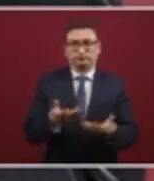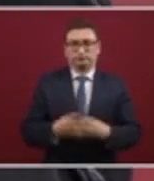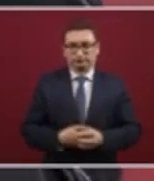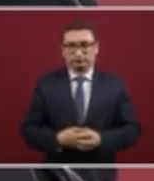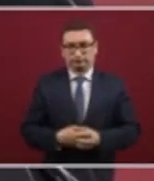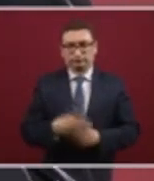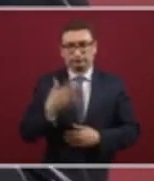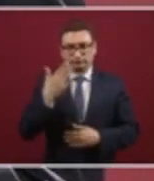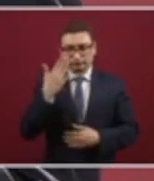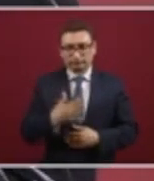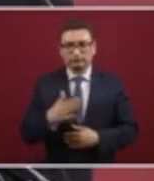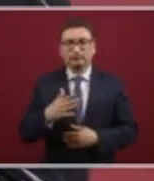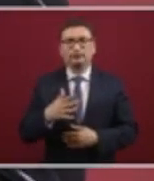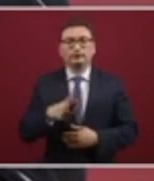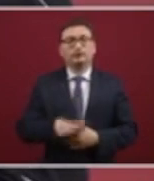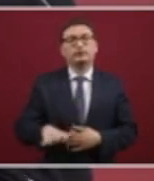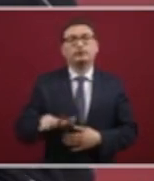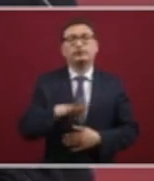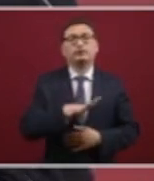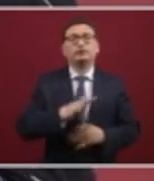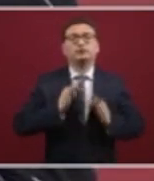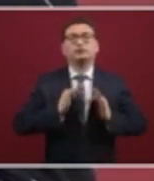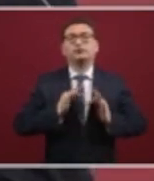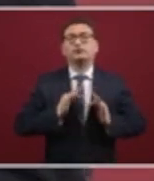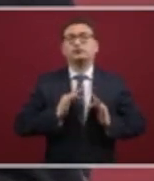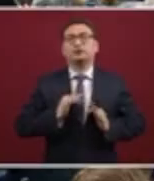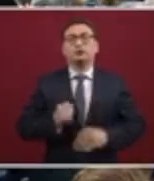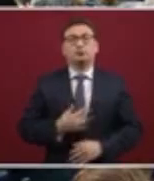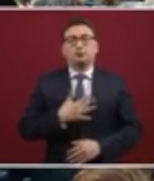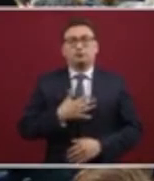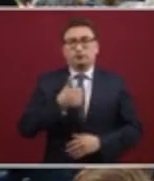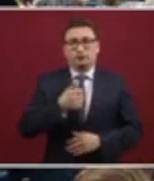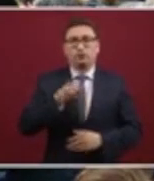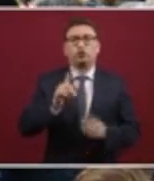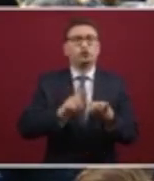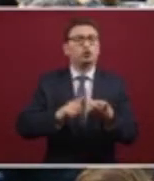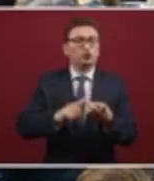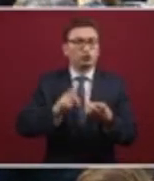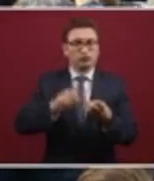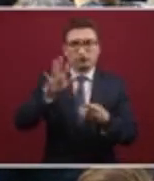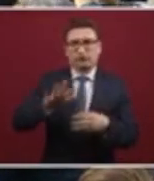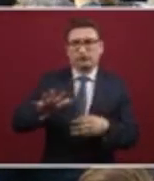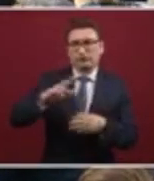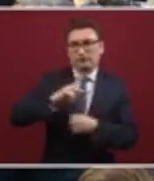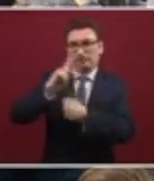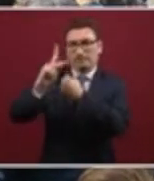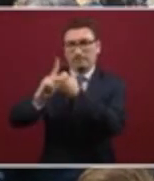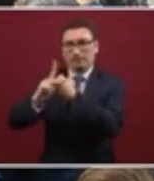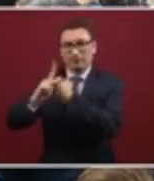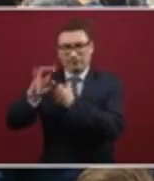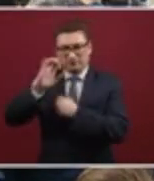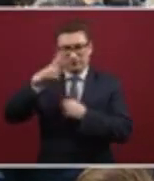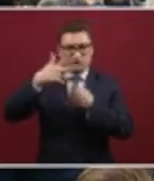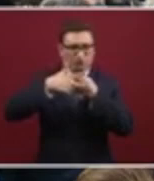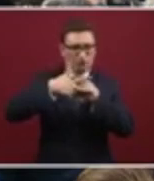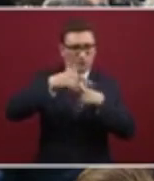el estado de bienestar que hay en los países nórdicos, en efecto, allá